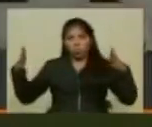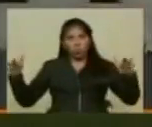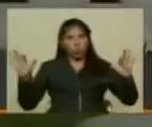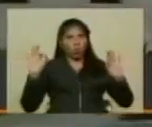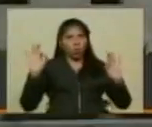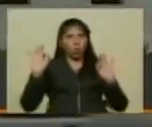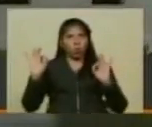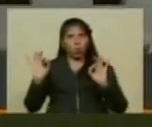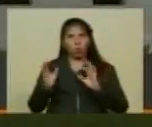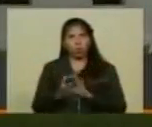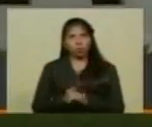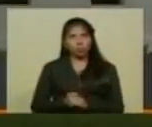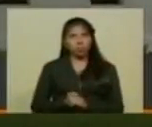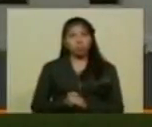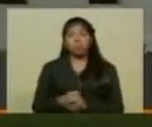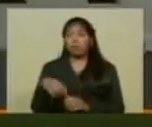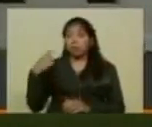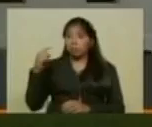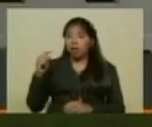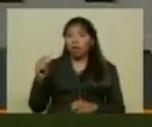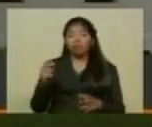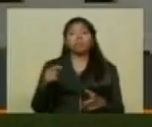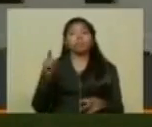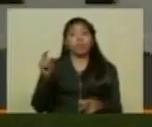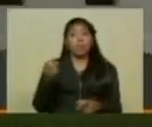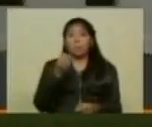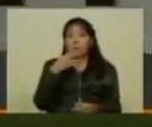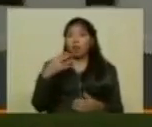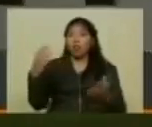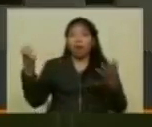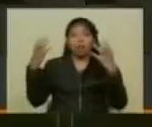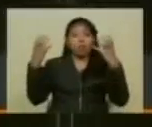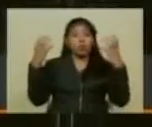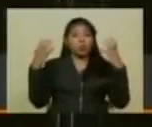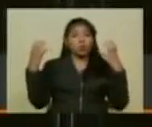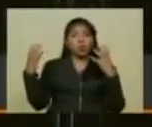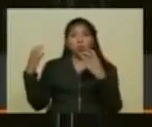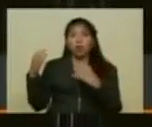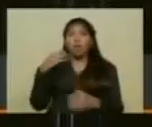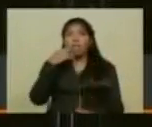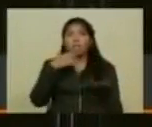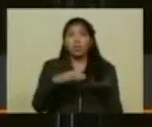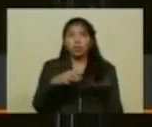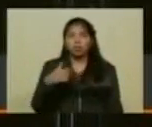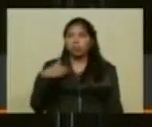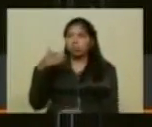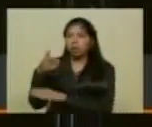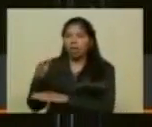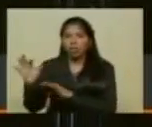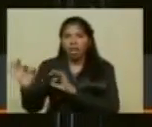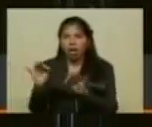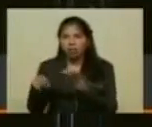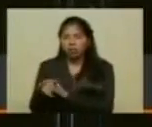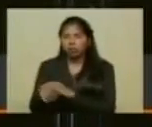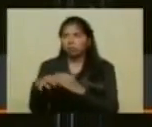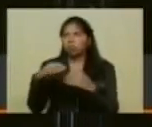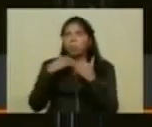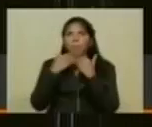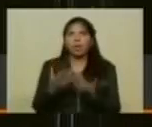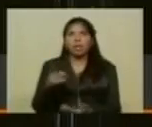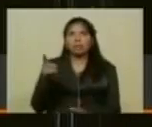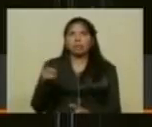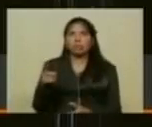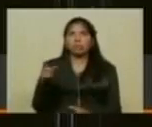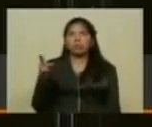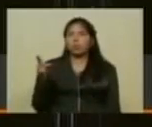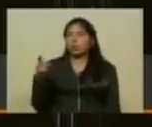Y además le sirven los aires acondicionados. No en todos los teatros que vamos le sirve el aire acondicionado con esa potencia